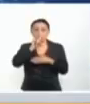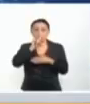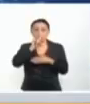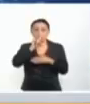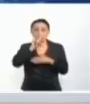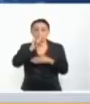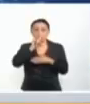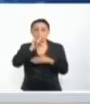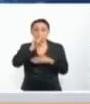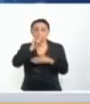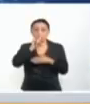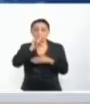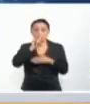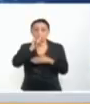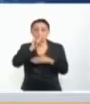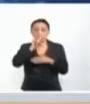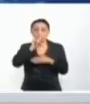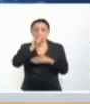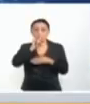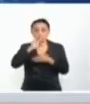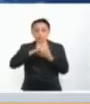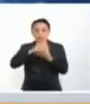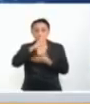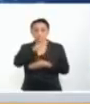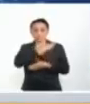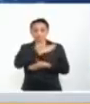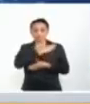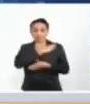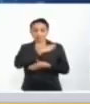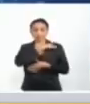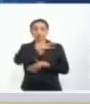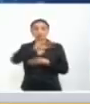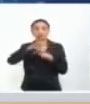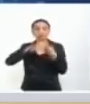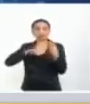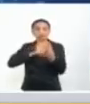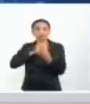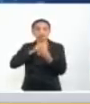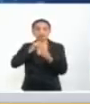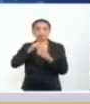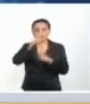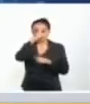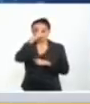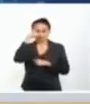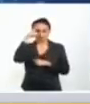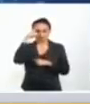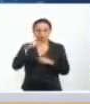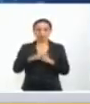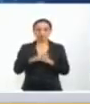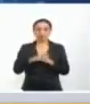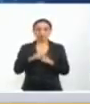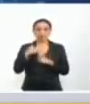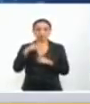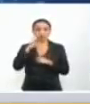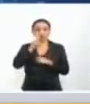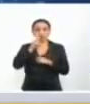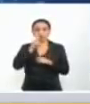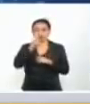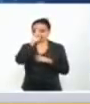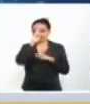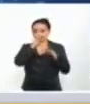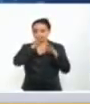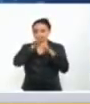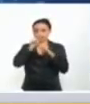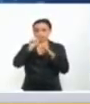bolsa. ¿Qué más dijo Serrano, por favor? Ese mismo día a Trinidad. De forma inmediata fueron ingresados en